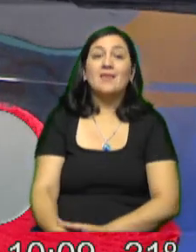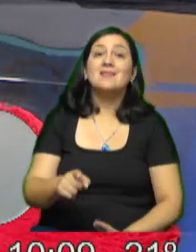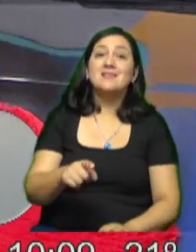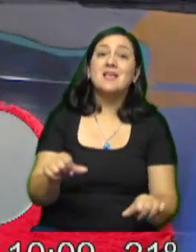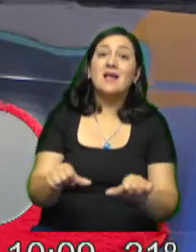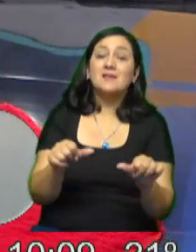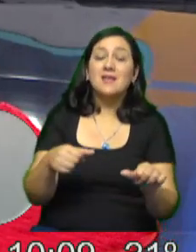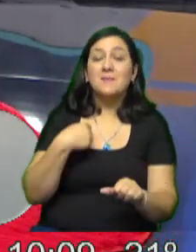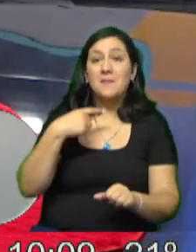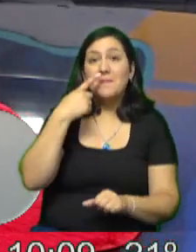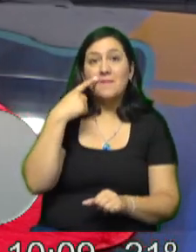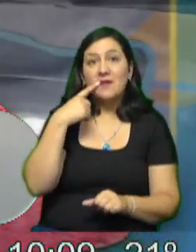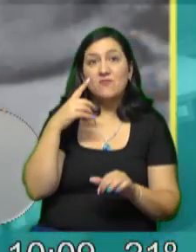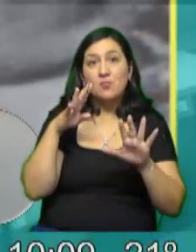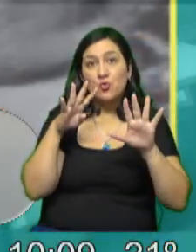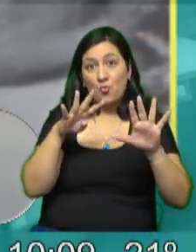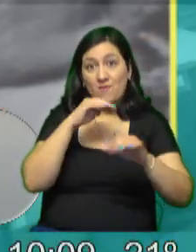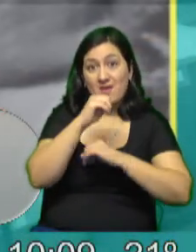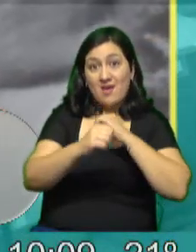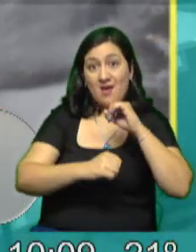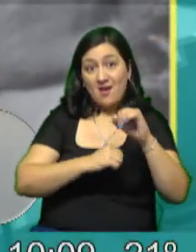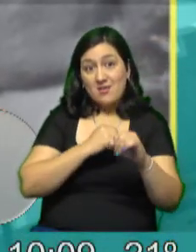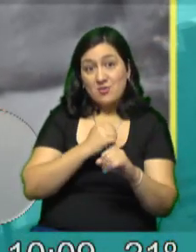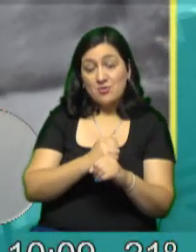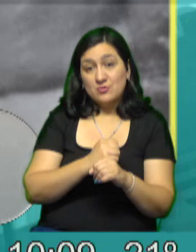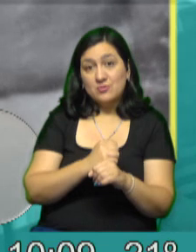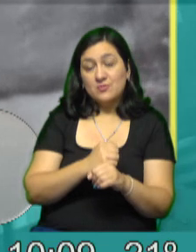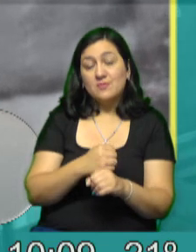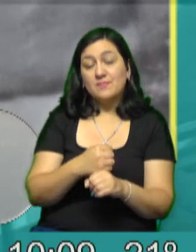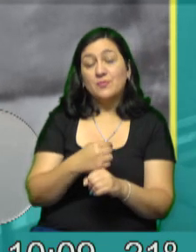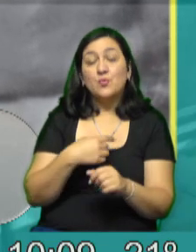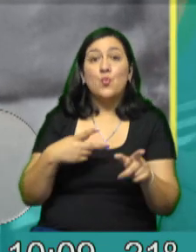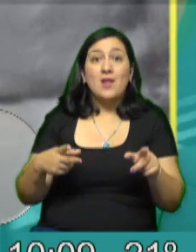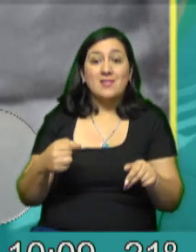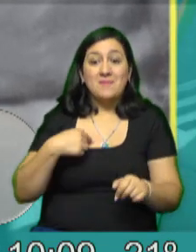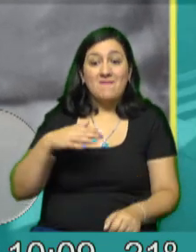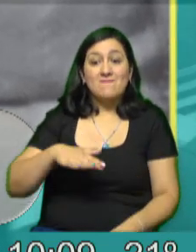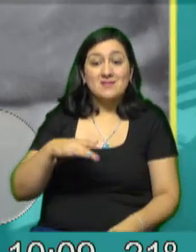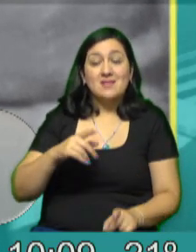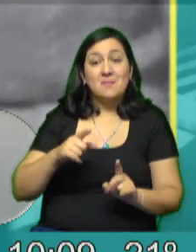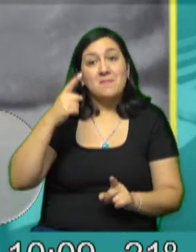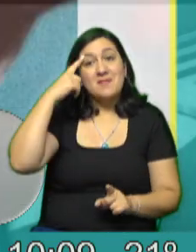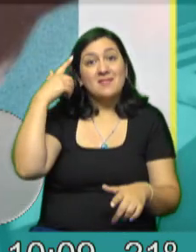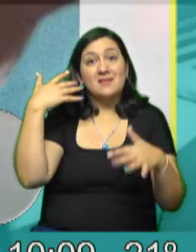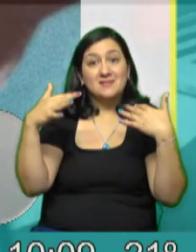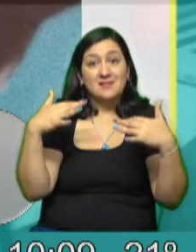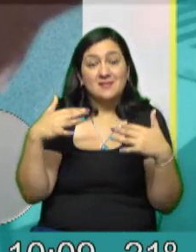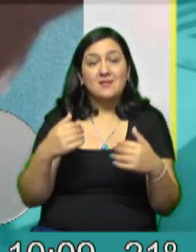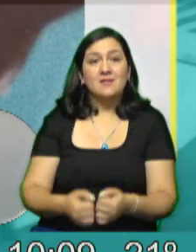que duró unos 9 años, que abarcó el fin de mi infancia y toda la adolescencia, que tuvo una pequeña empresita de